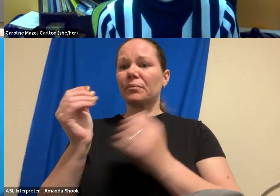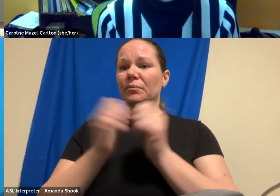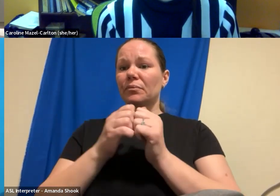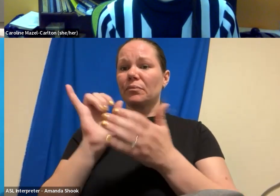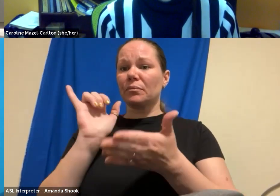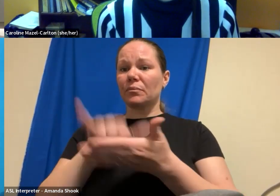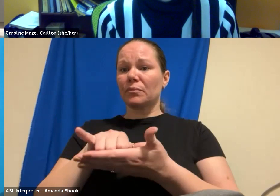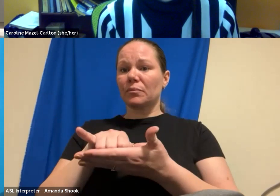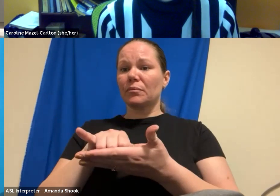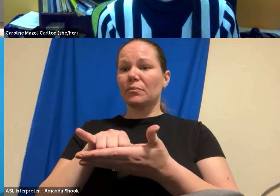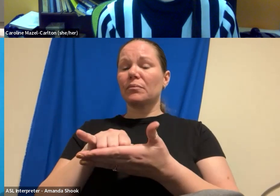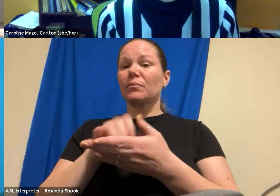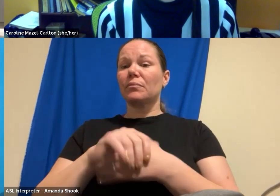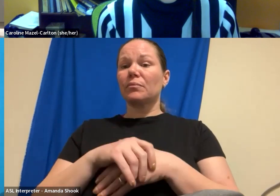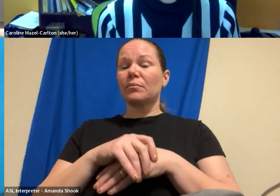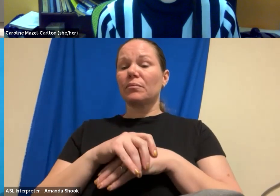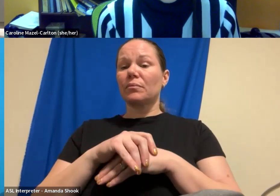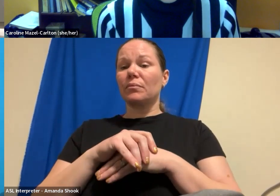Y bueno,